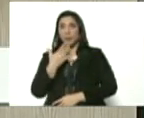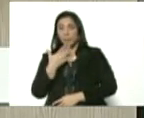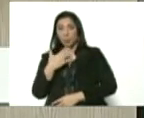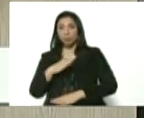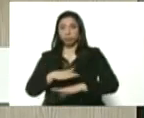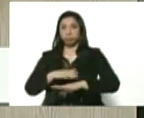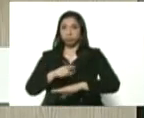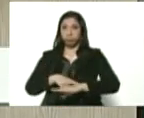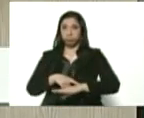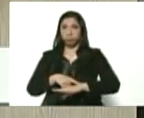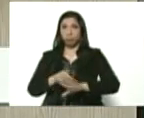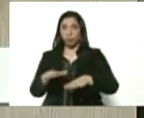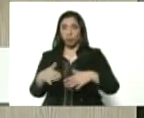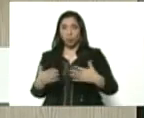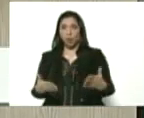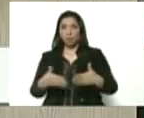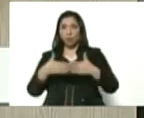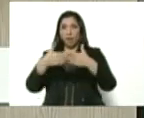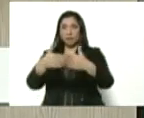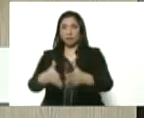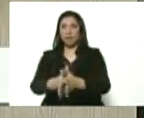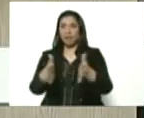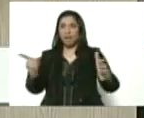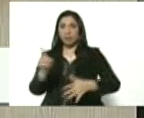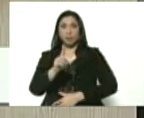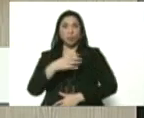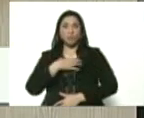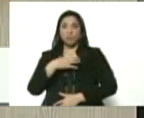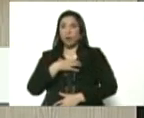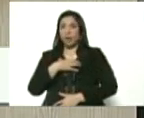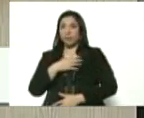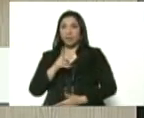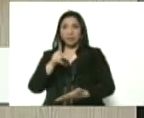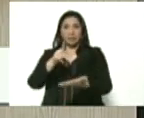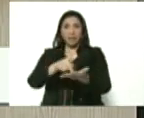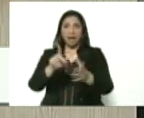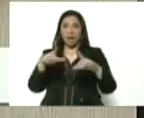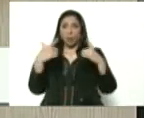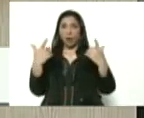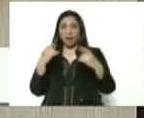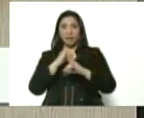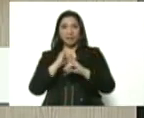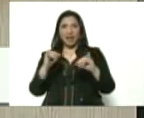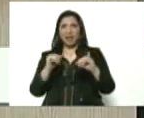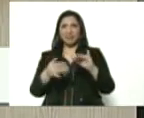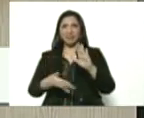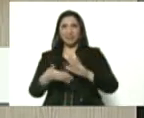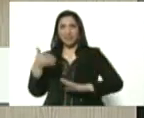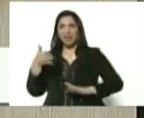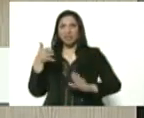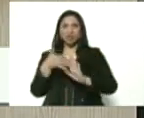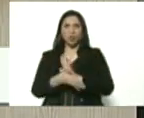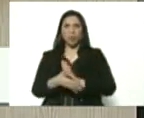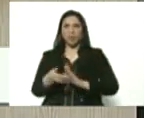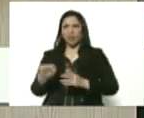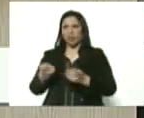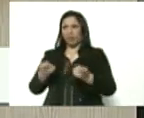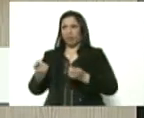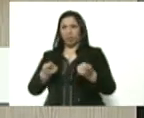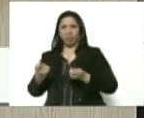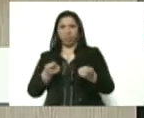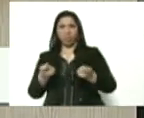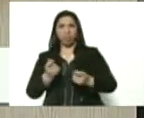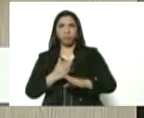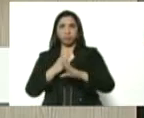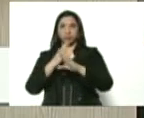en que la lancha grande, que no puede llegar a La Guaira porque ya se sabe de que esa situación fue controlada, esa cabeza de playa fue controlada